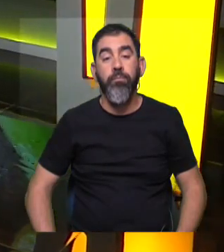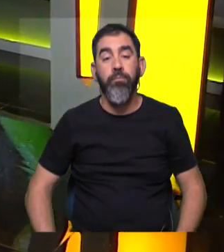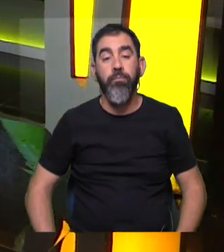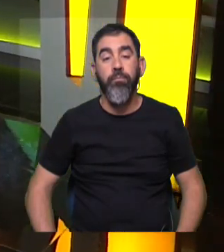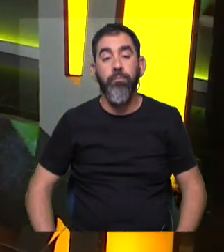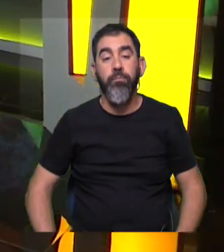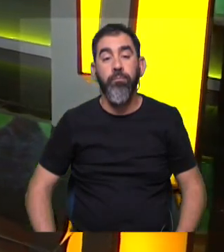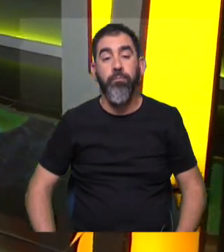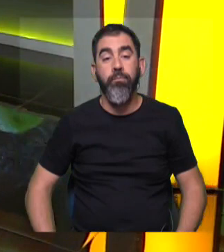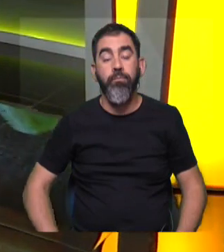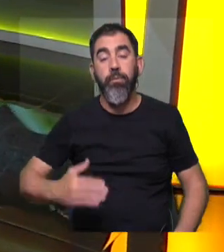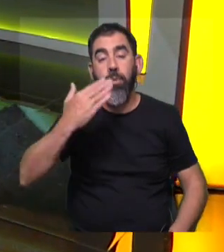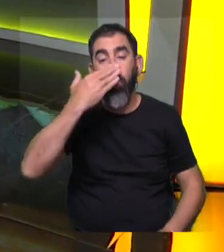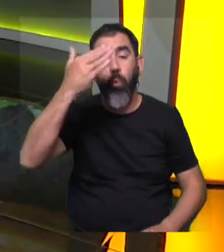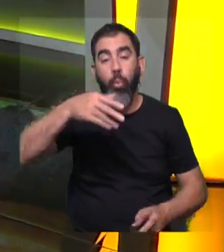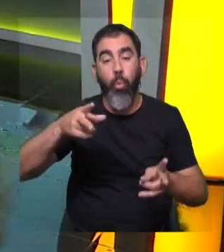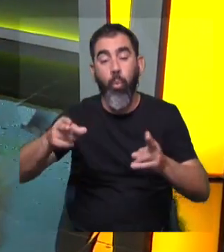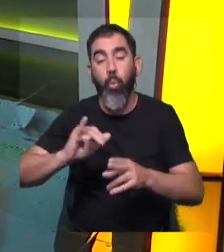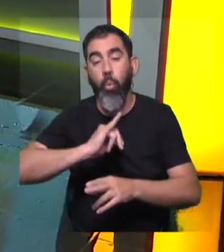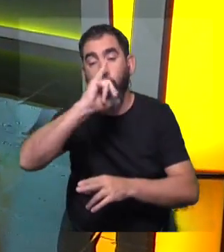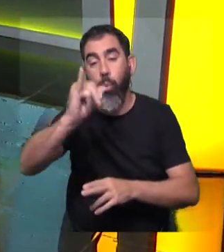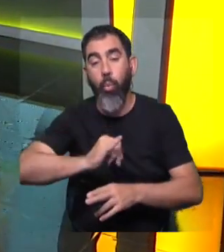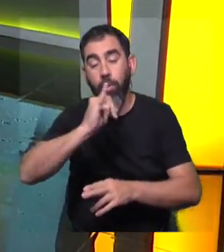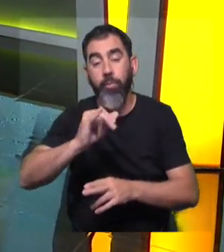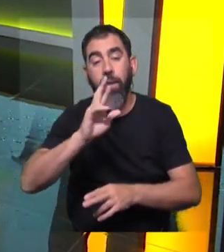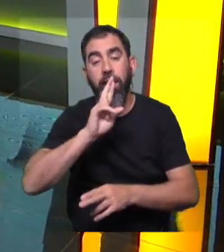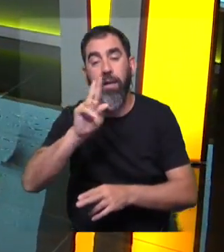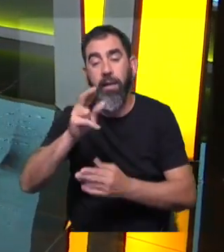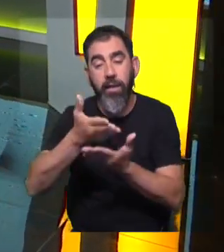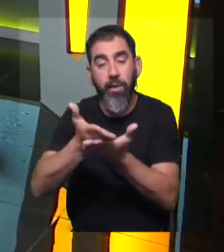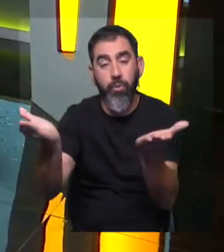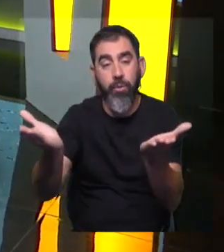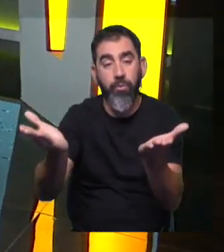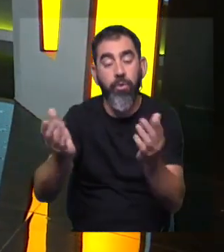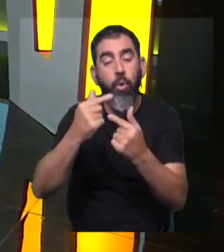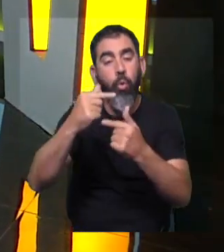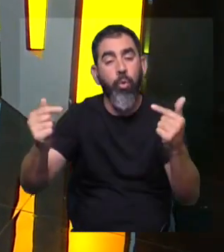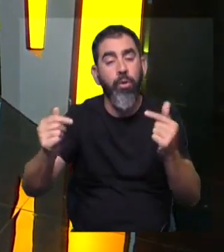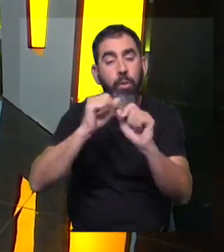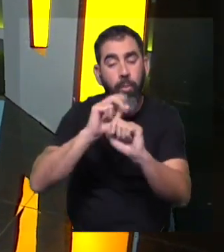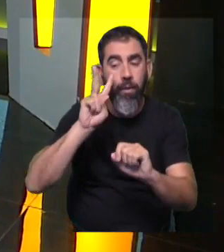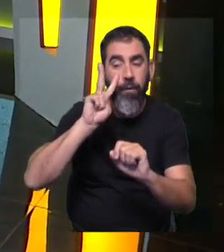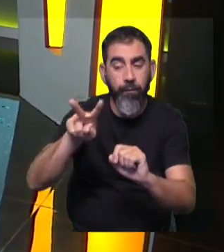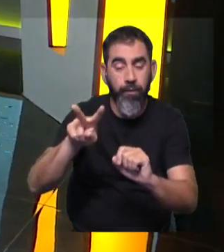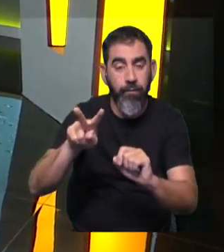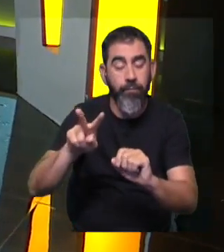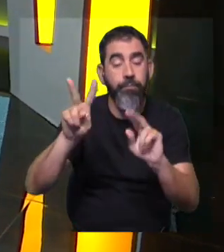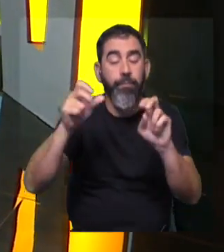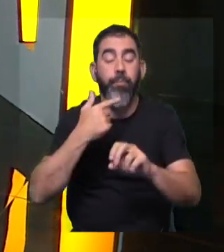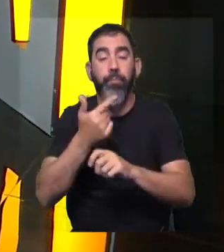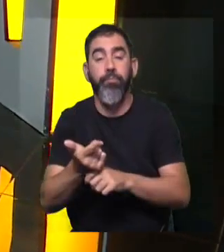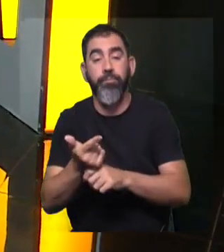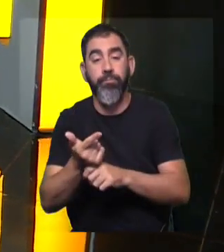Vamos a ver ahora la última parte del informe con resultados y con cosas que se pudieron observar que tienen que ver, por